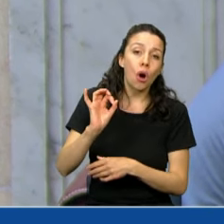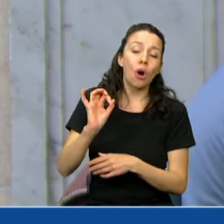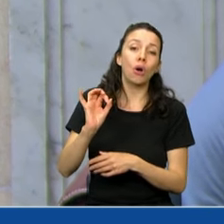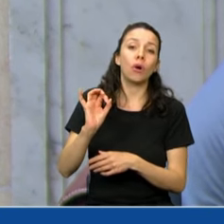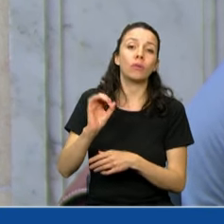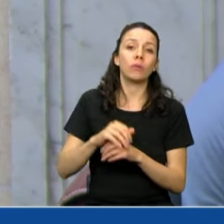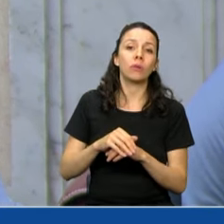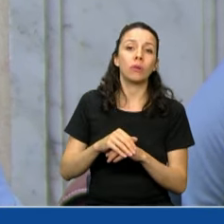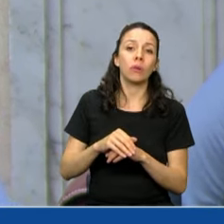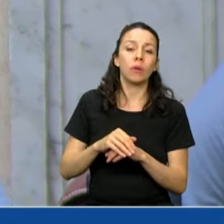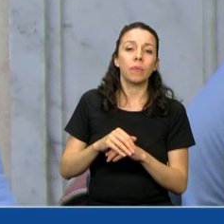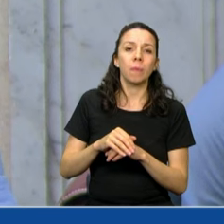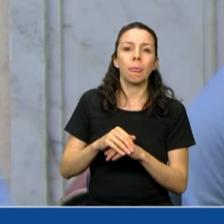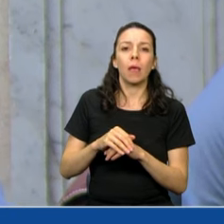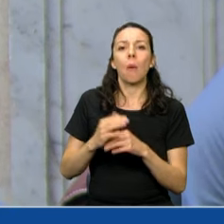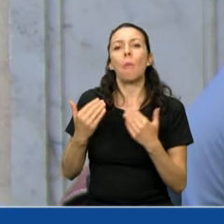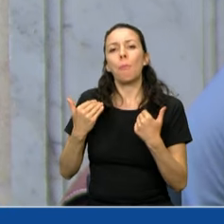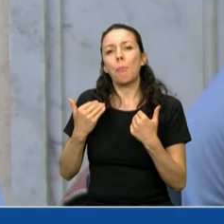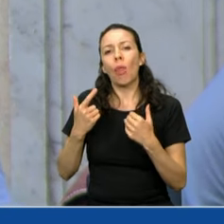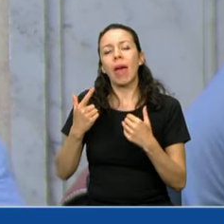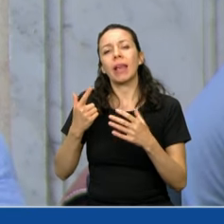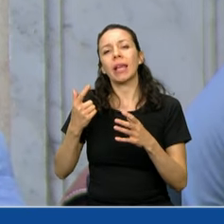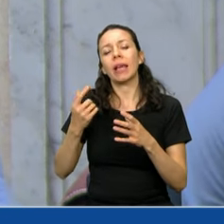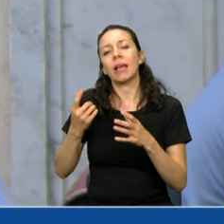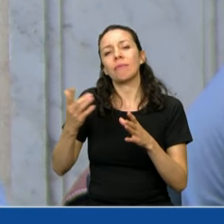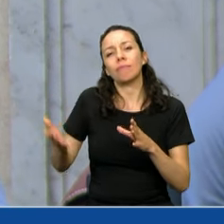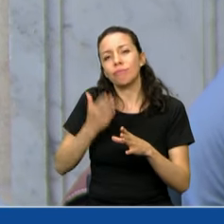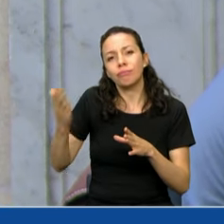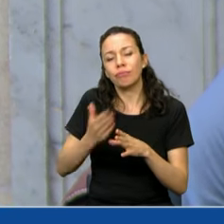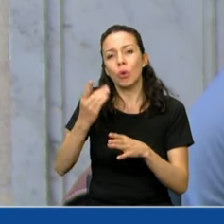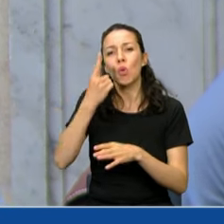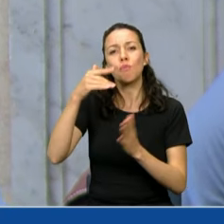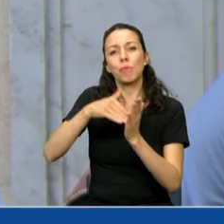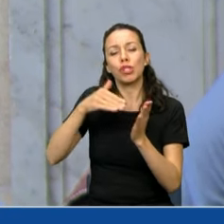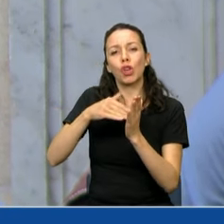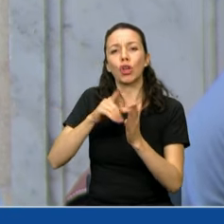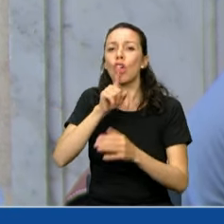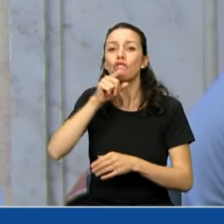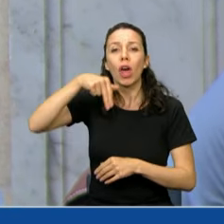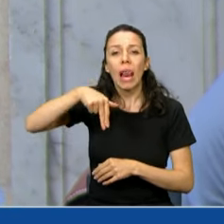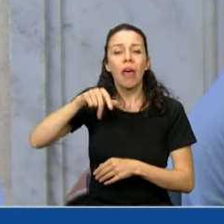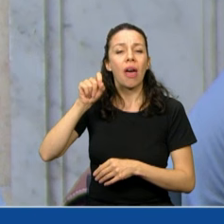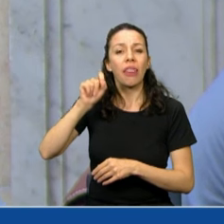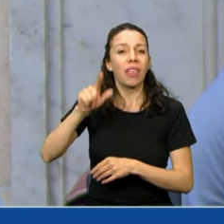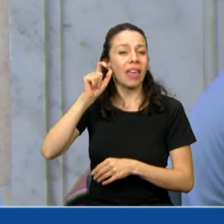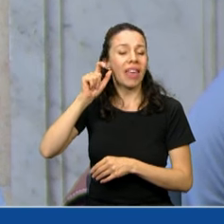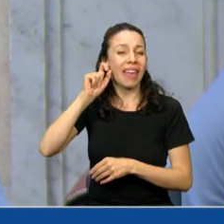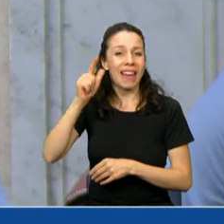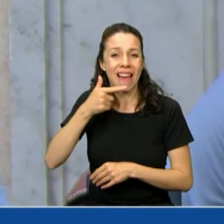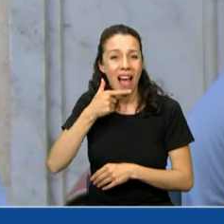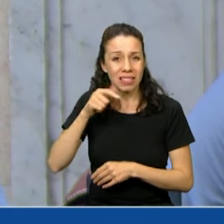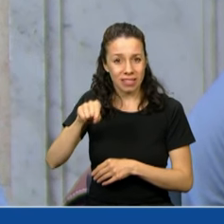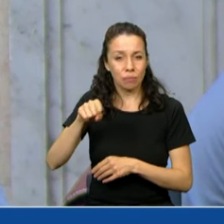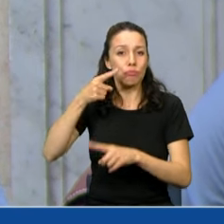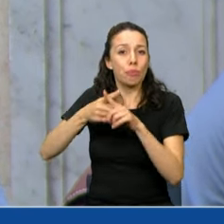capacidad para generar un millón de toneladas de gnl por año entendiendo de que hay industria de que